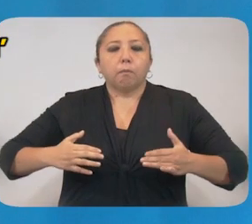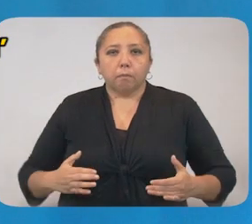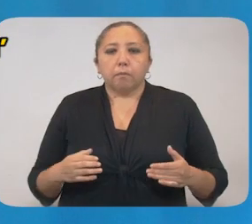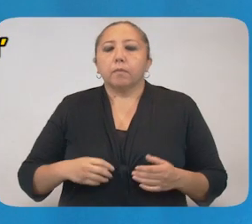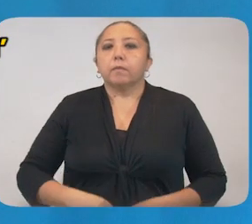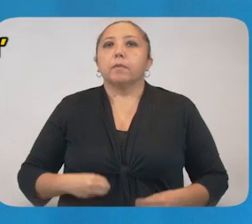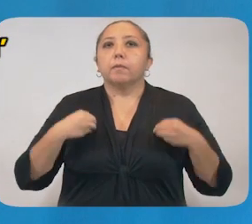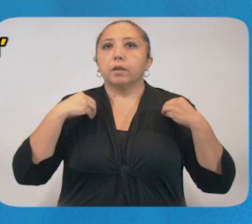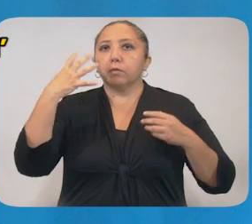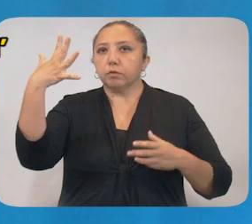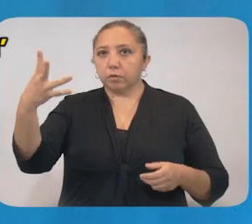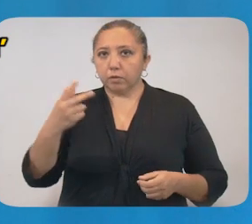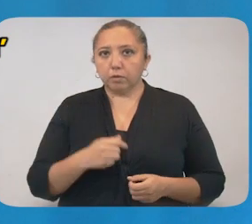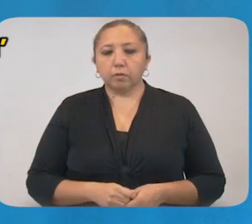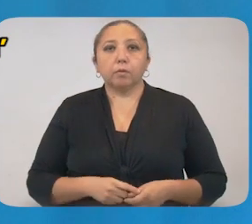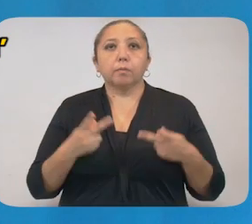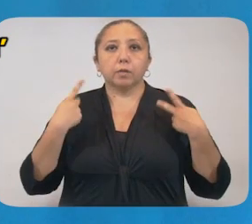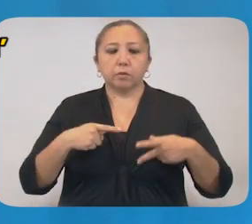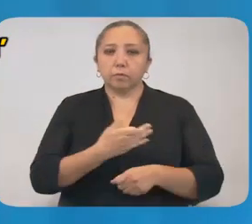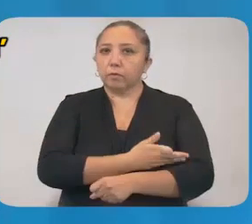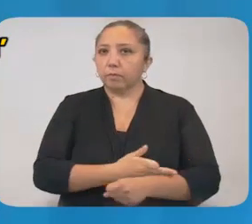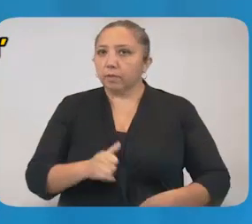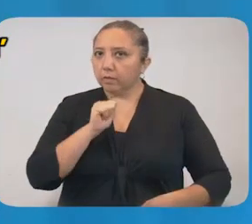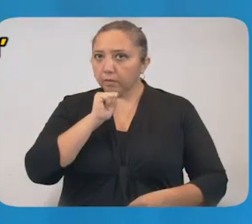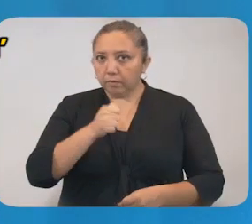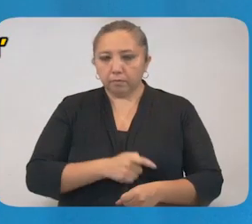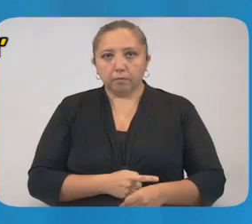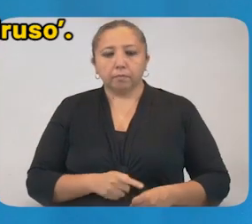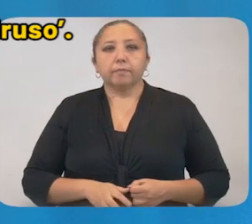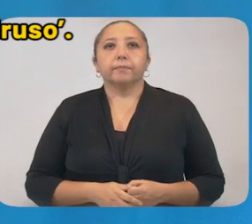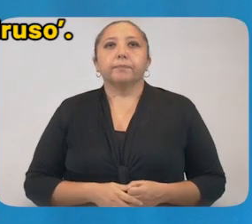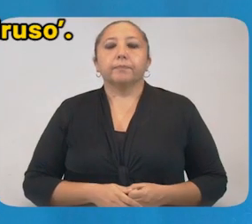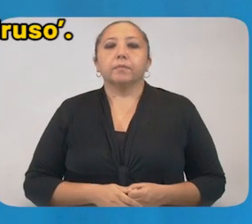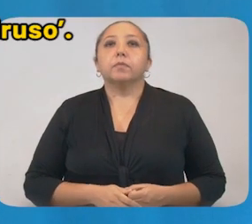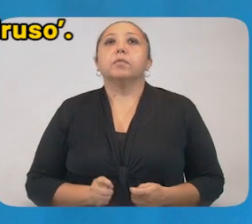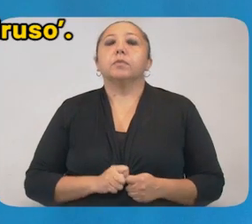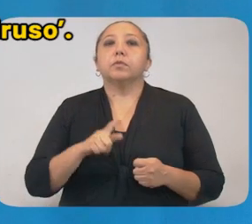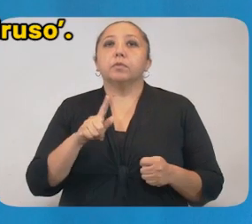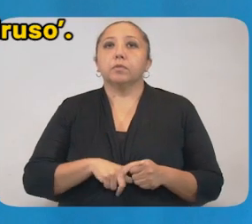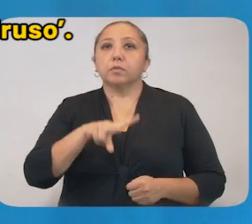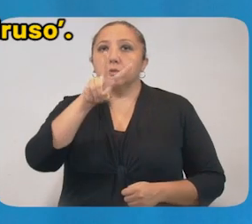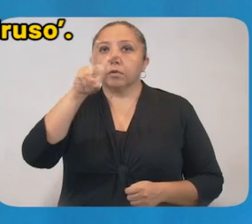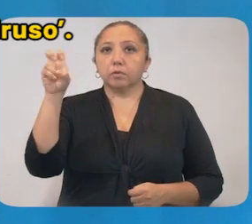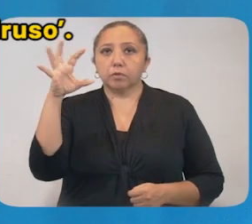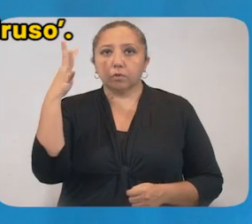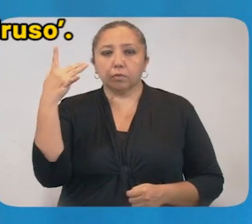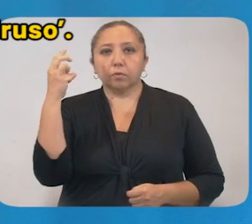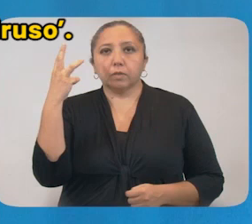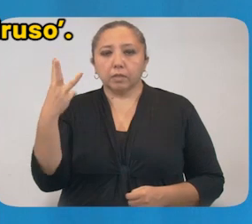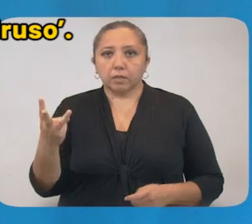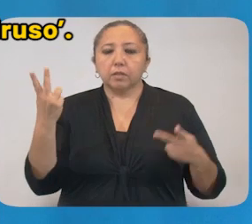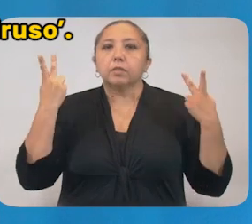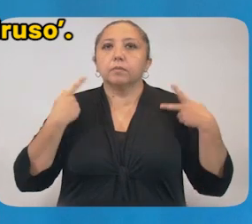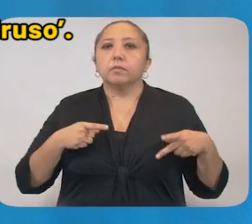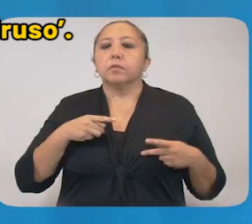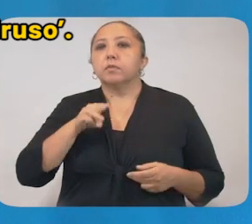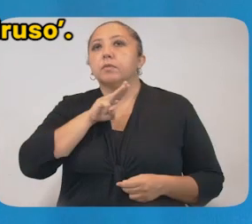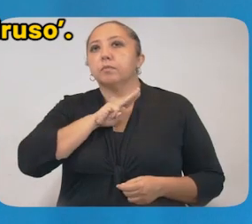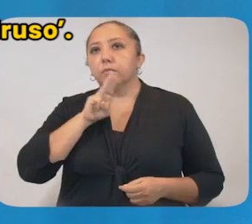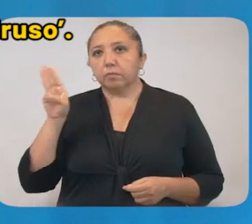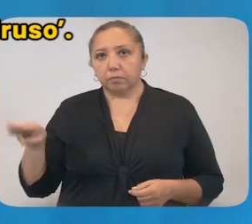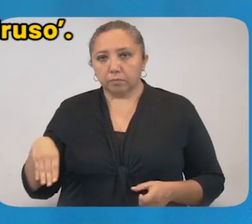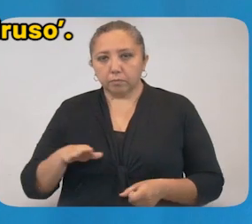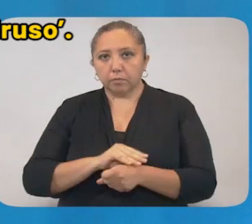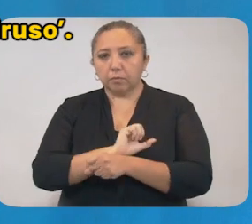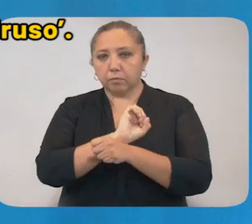paciente convivía con 5 contactos que no presentan síntomas en total son 253 las personas fallecidas a